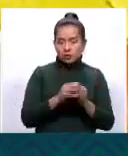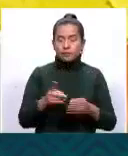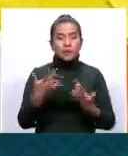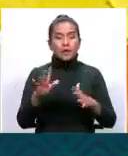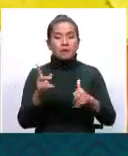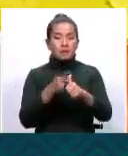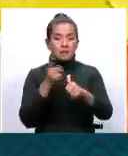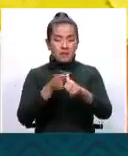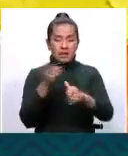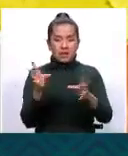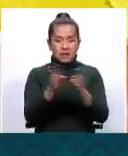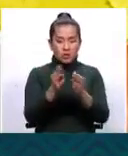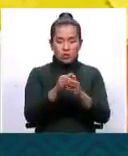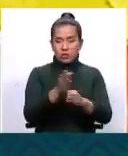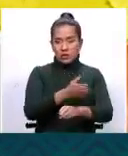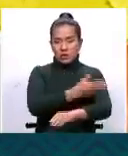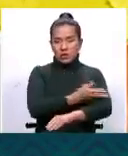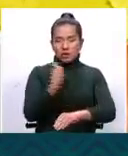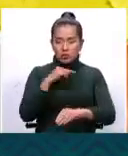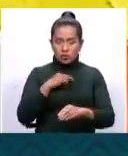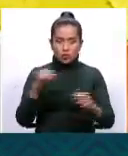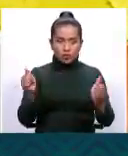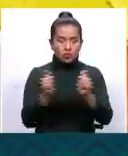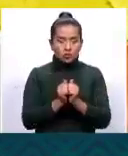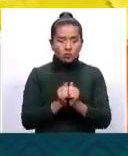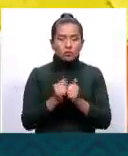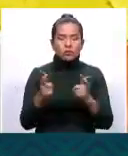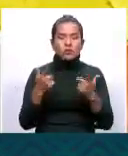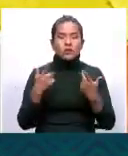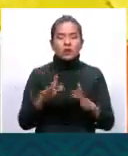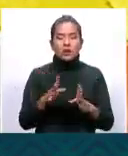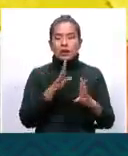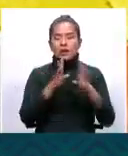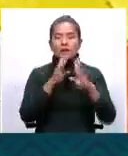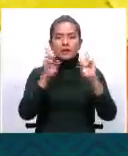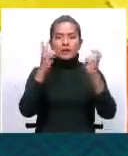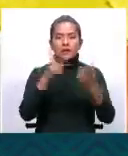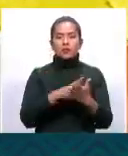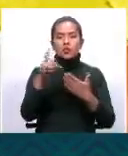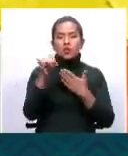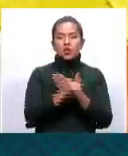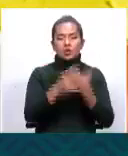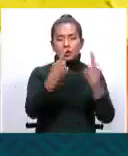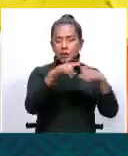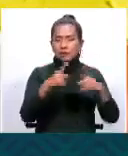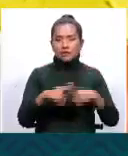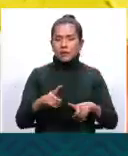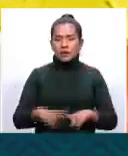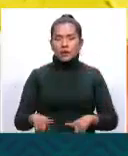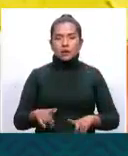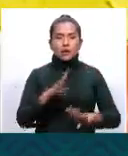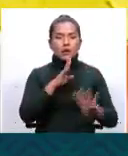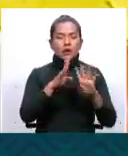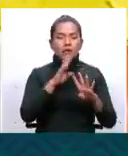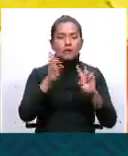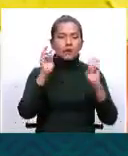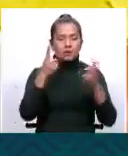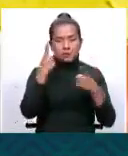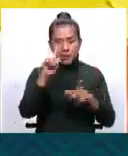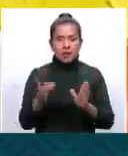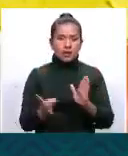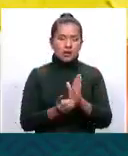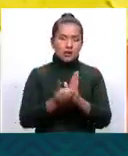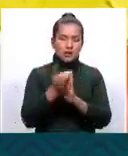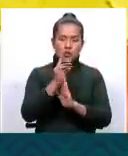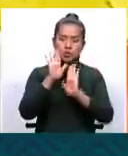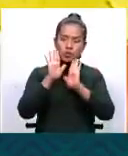primeras reuniones que se abordaron, se trataron proyectos varios referidos al desarrollo